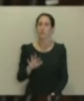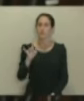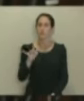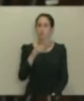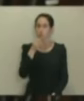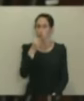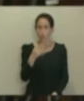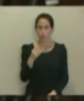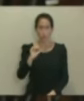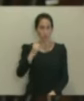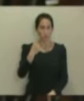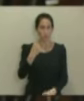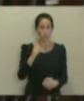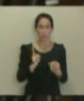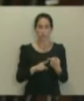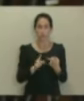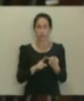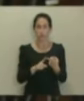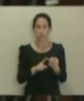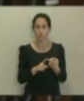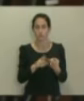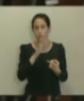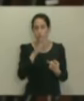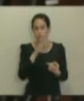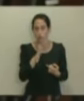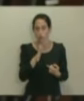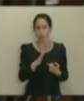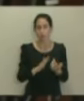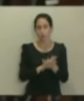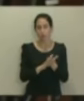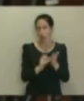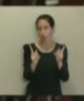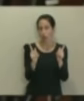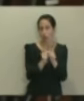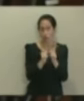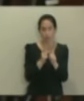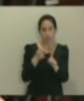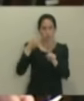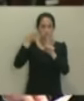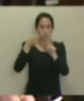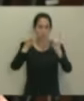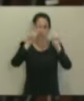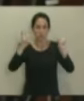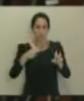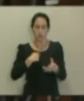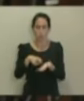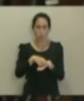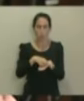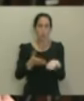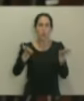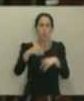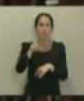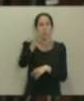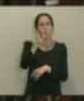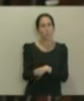Bueno, respecto a lo primero, en fin, era por abreviar y por ir directamente a la cuestión, porque no tengo ninguna duda que usted,